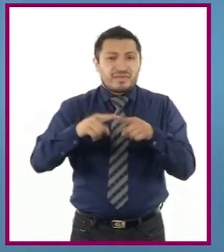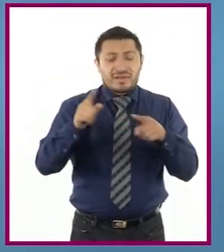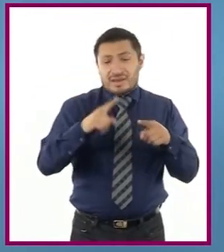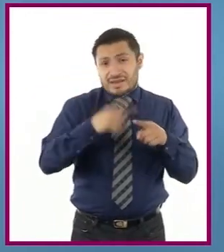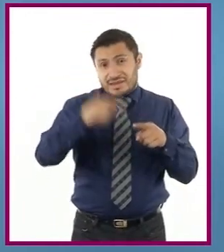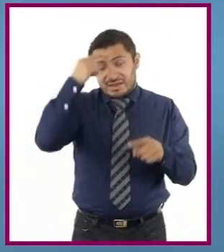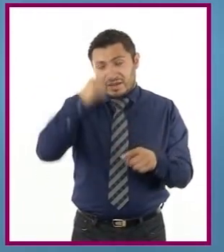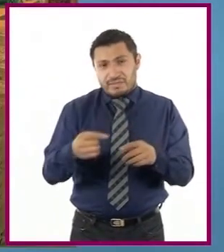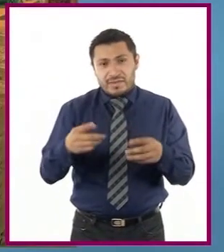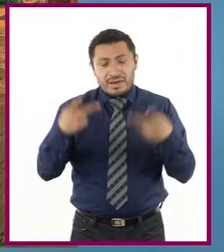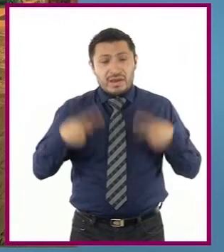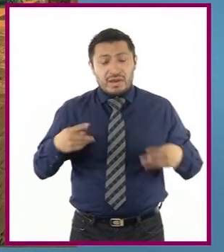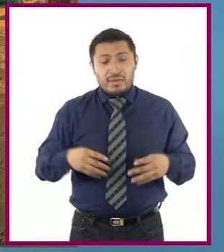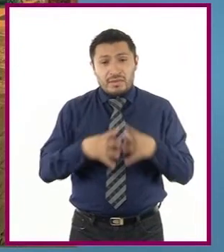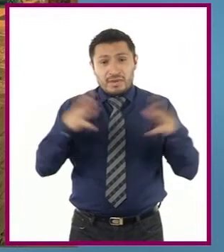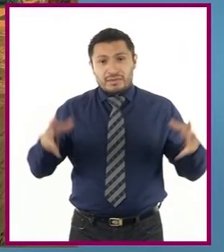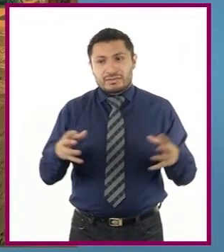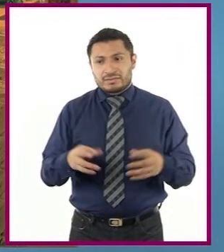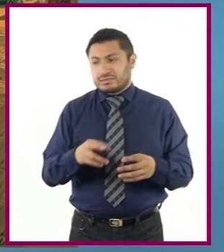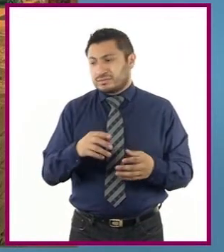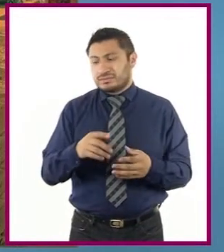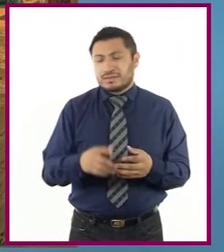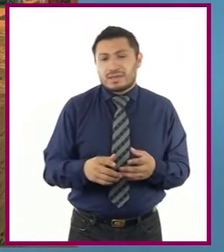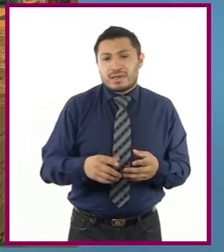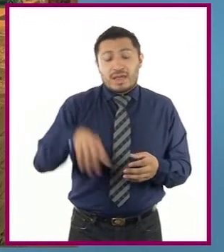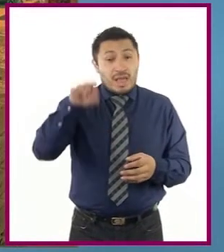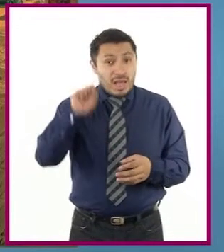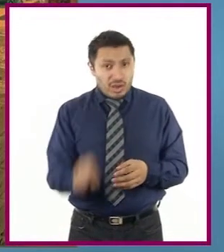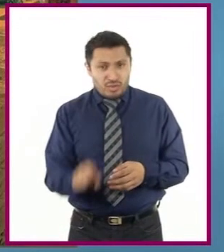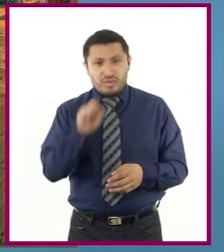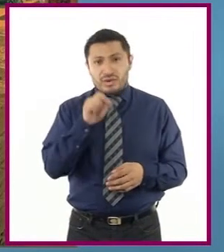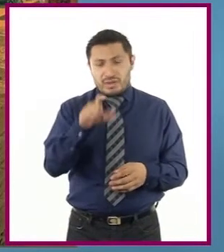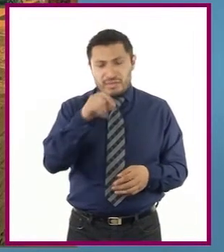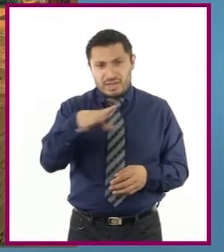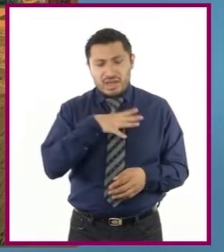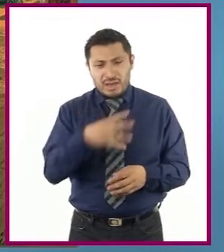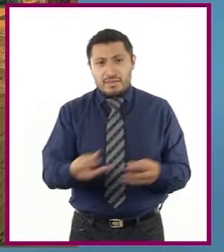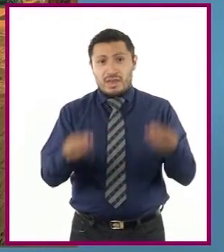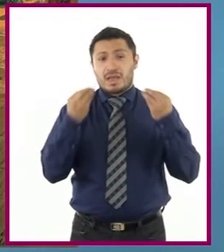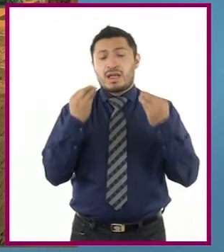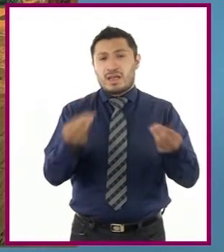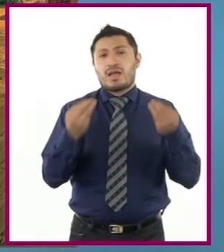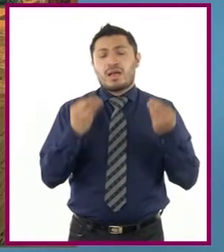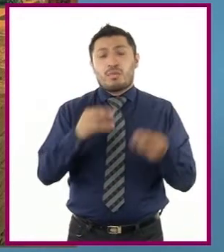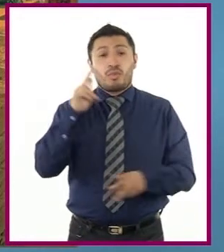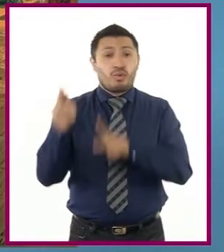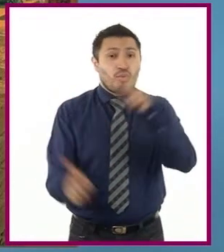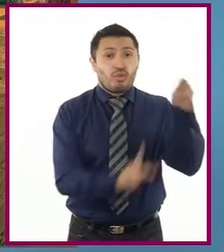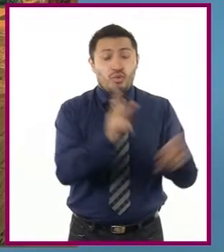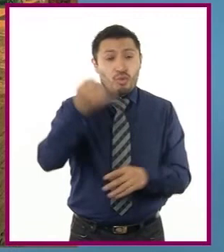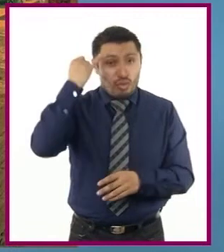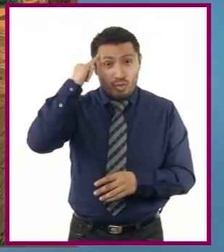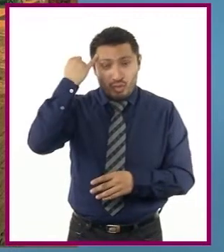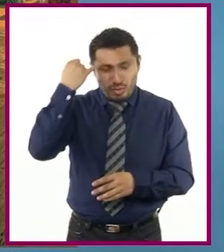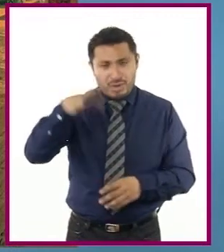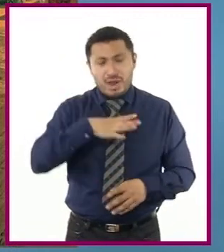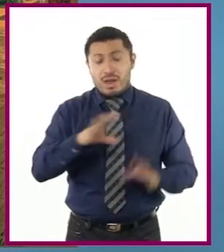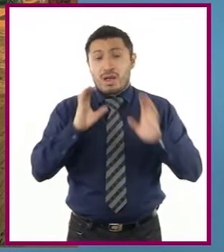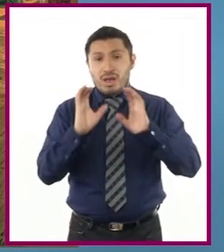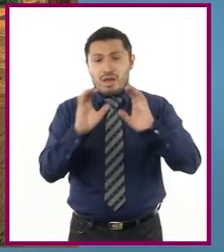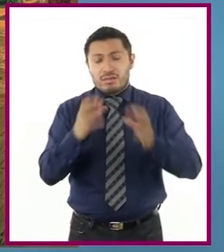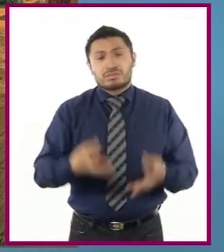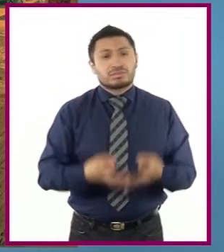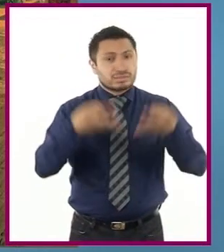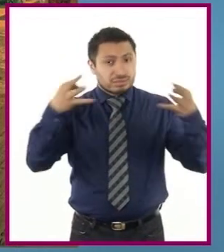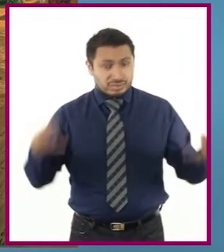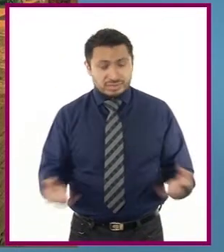creciente. La región del sur, por su parte, era la que concentraba la mayor cantidad de pueblos indígenas que habían conservado sus